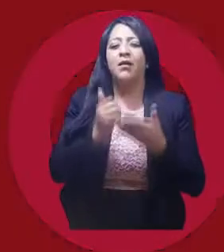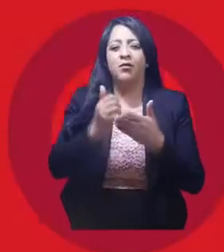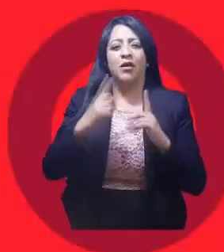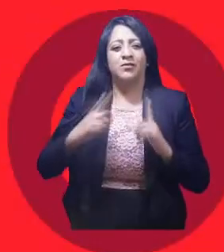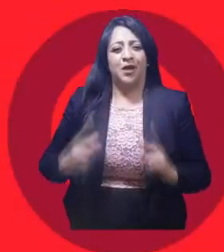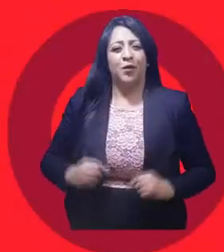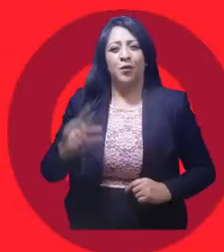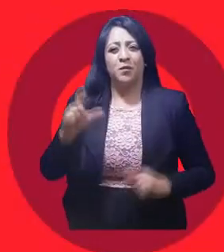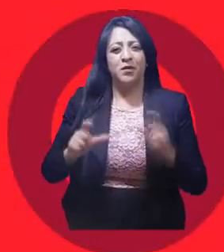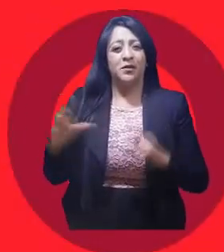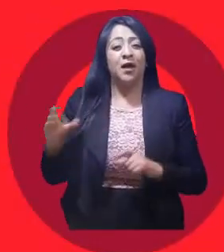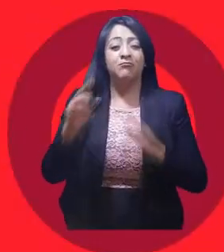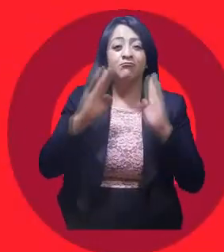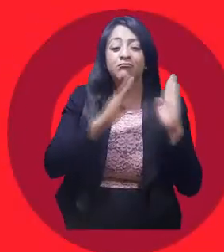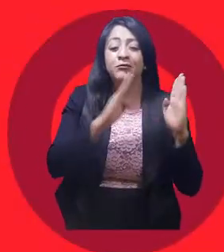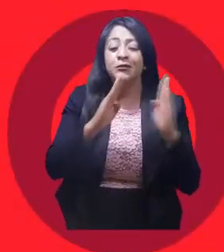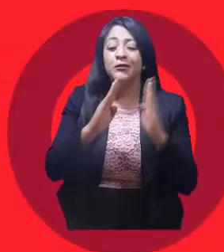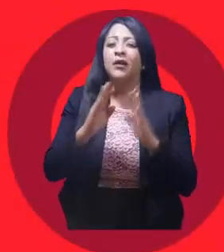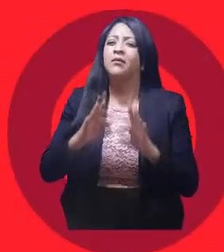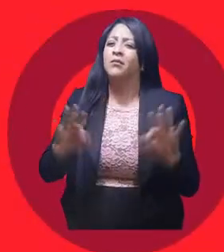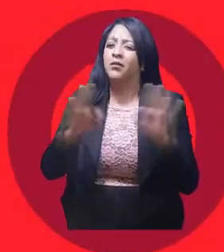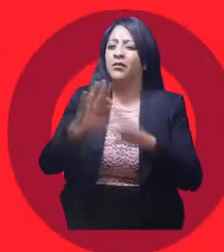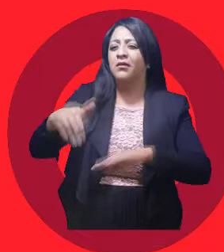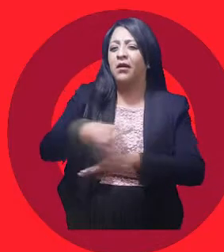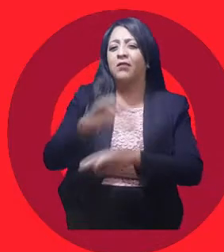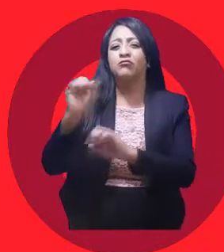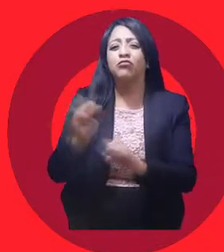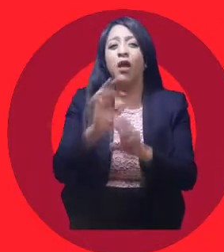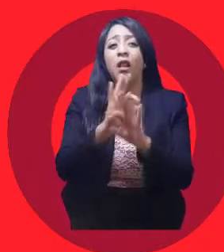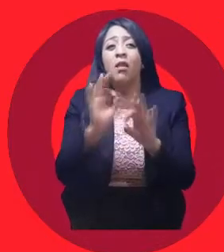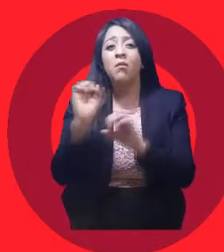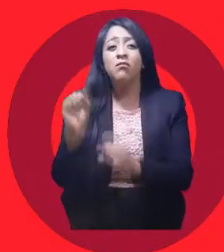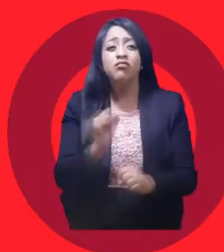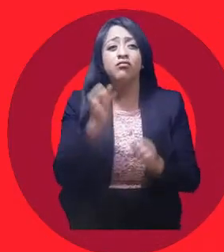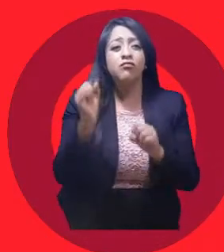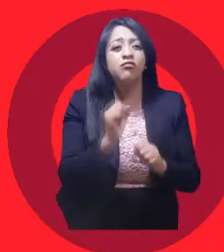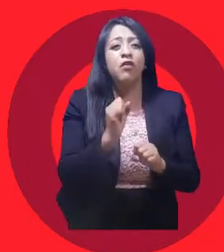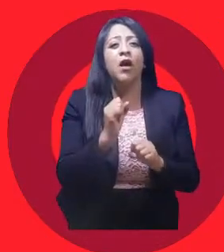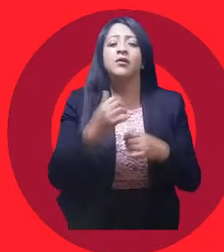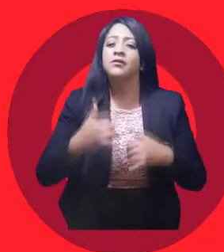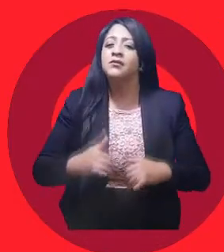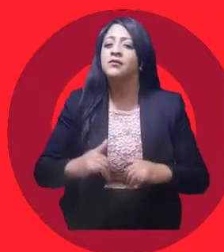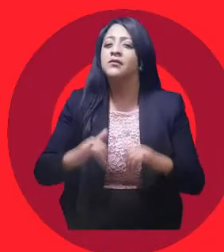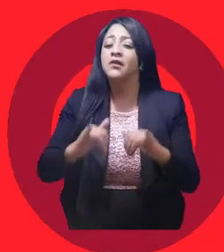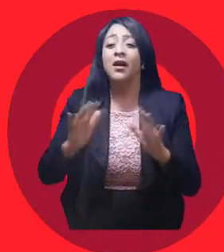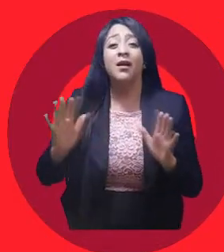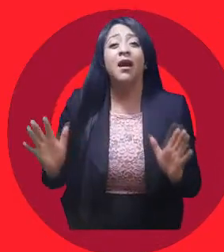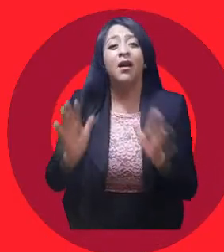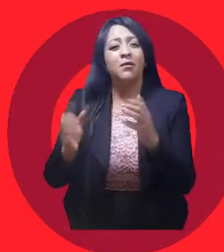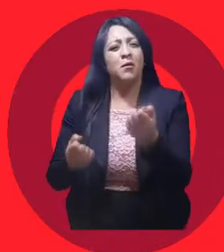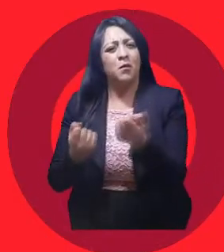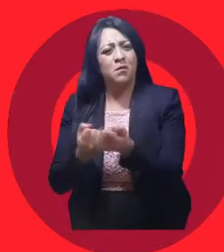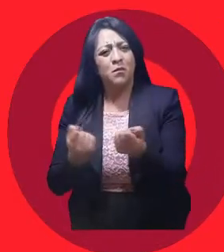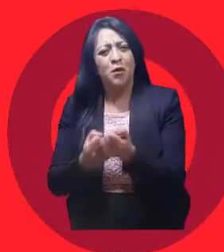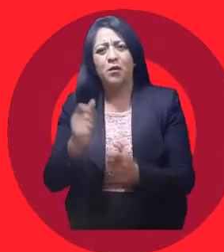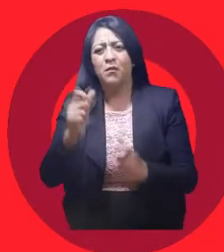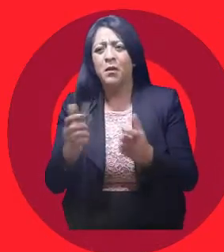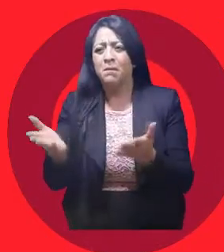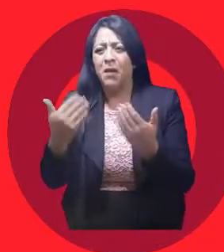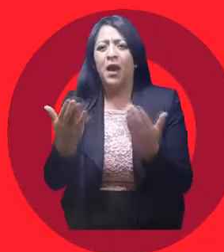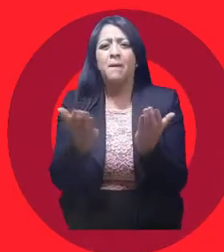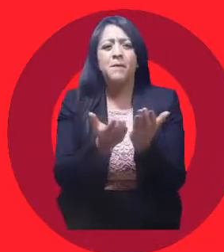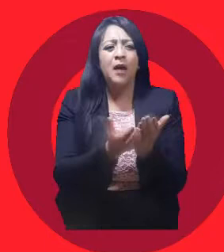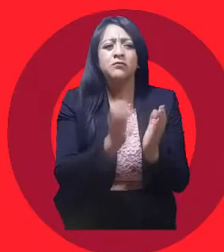Este trabajo de barrer las calles debe ayudar a movilizar a la ciudadanía para mantener la limpieza y motivar a los vecinos a desechar